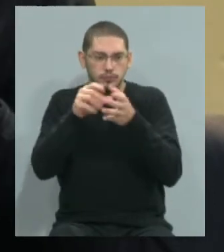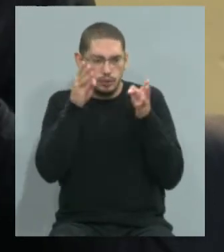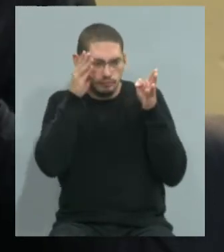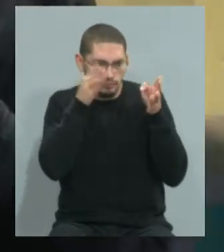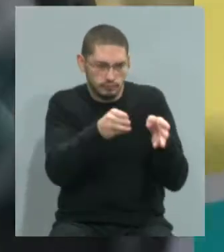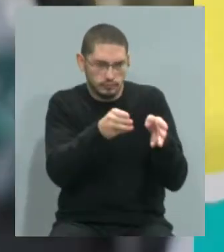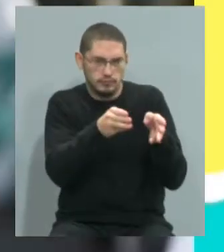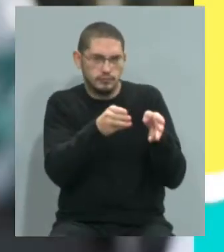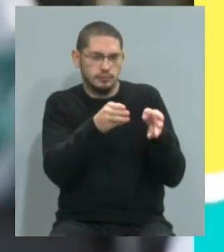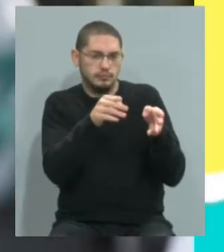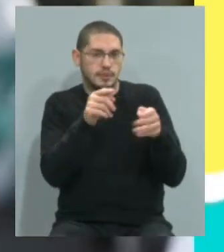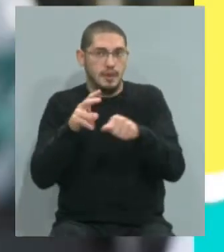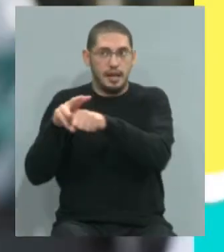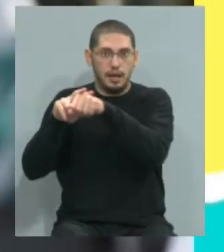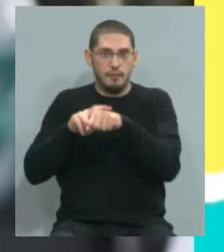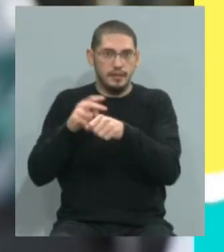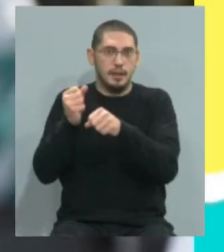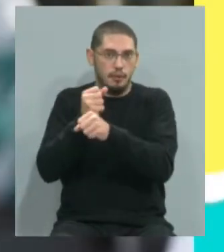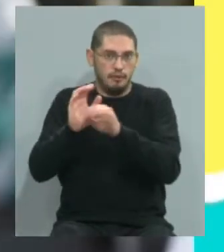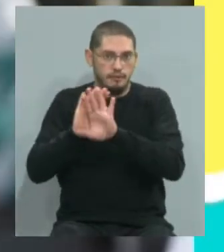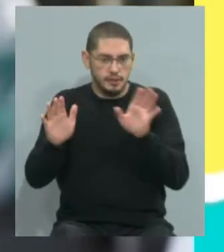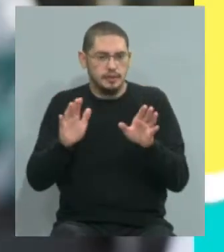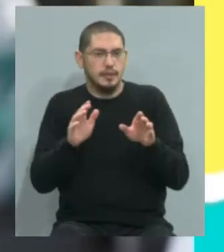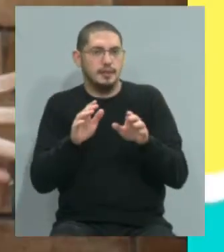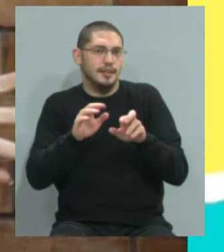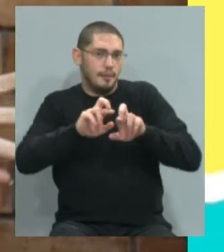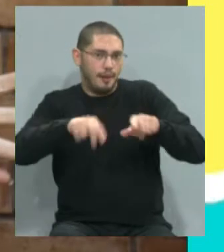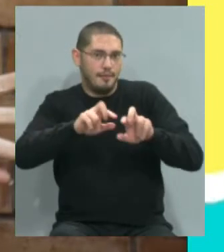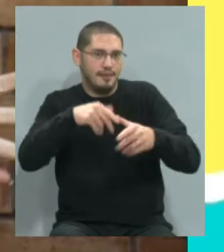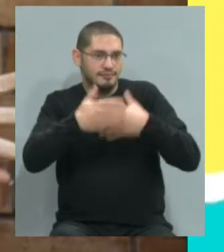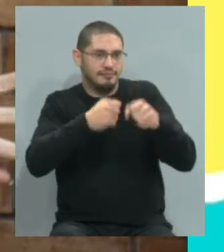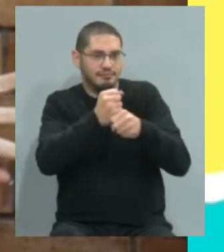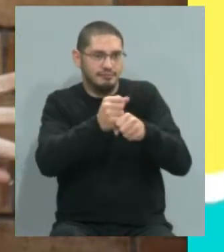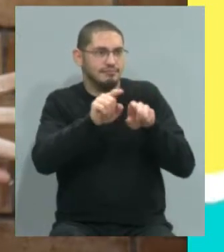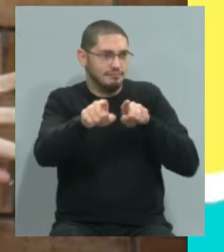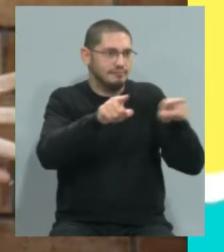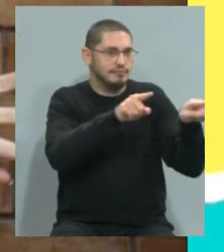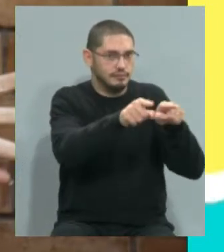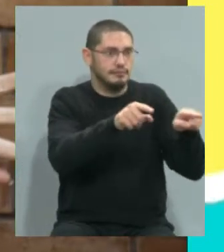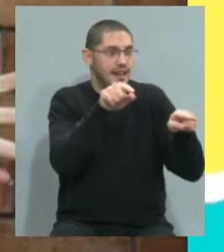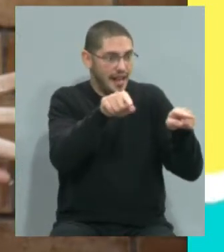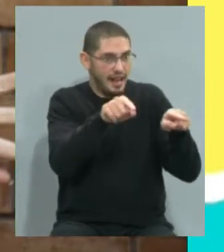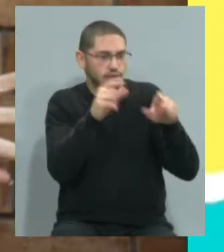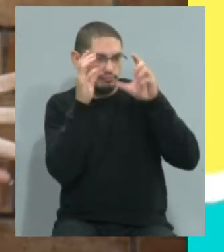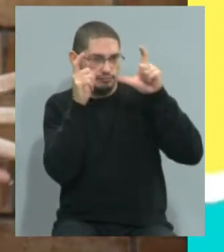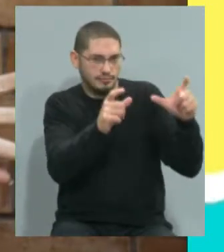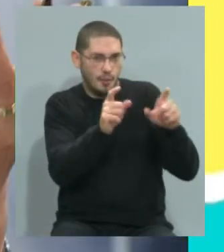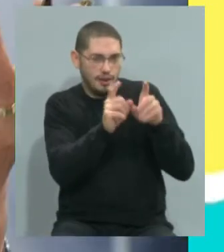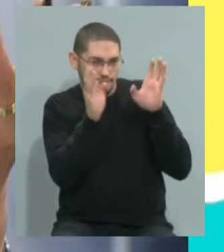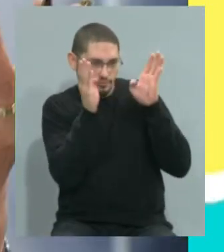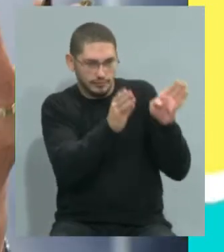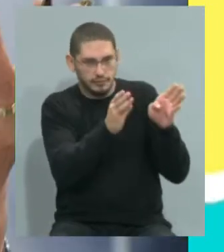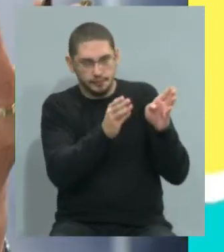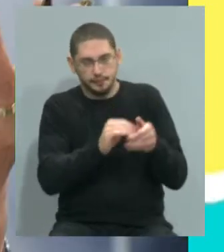que se aprobó una recomendación, va haciendo planes de trabajo, supuestamente en esta dirección, ¿no? Tal cual.